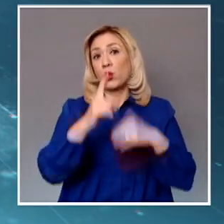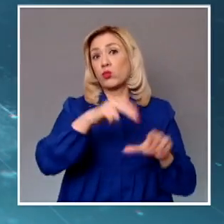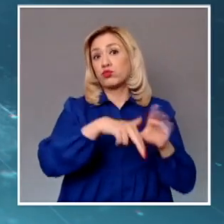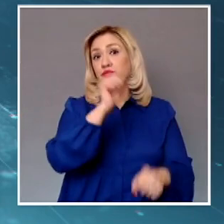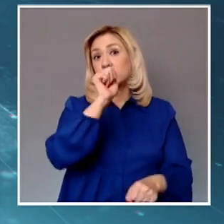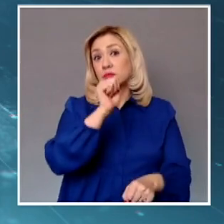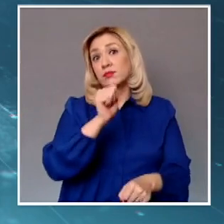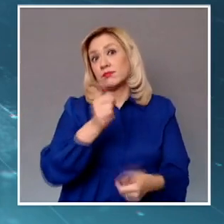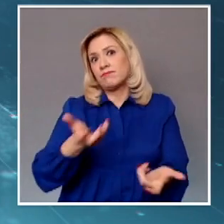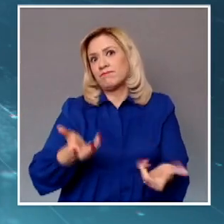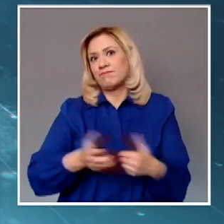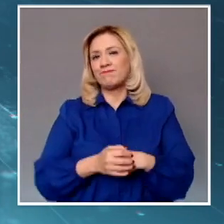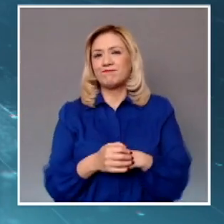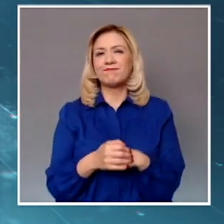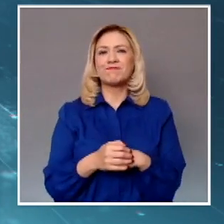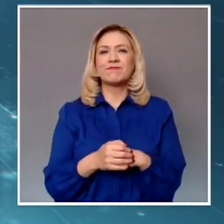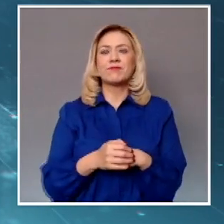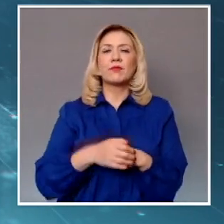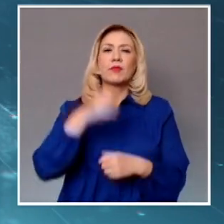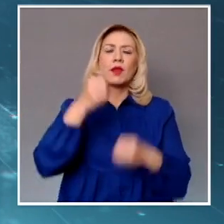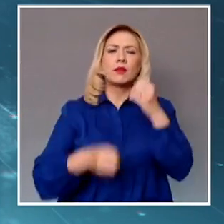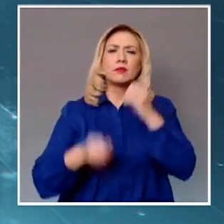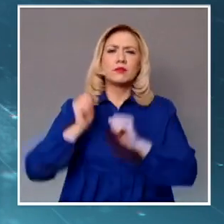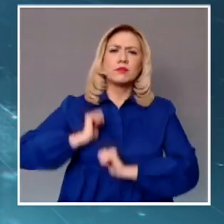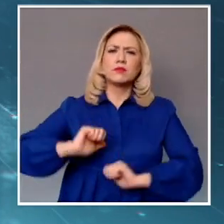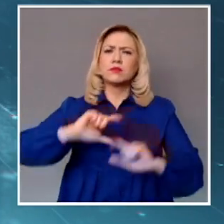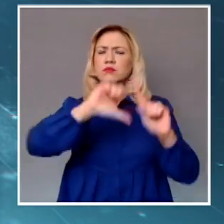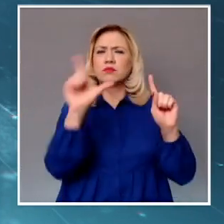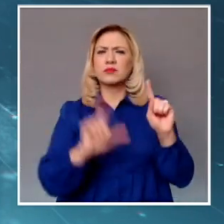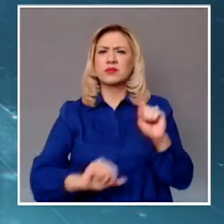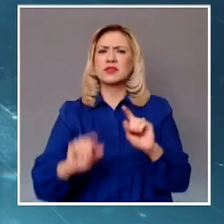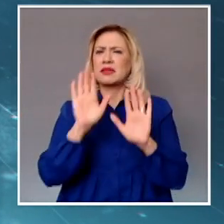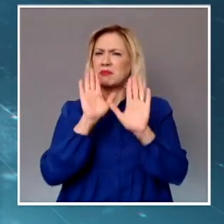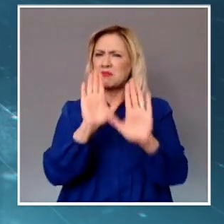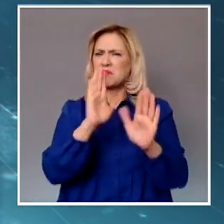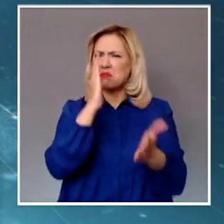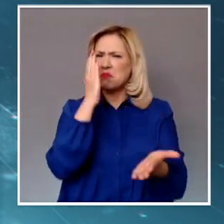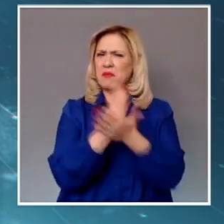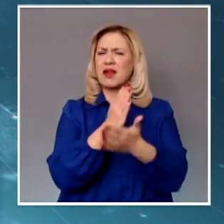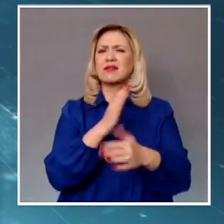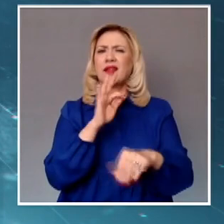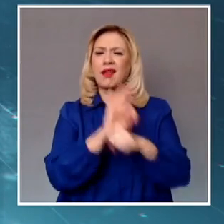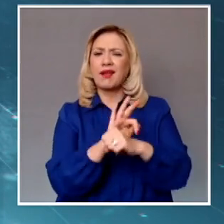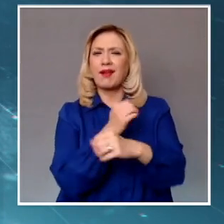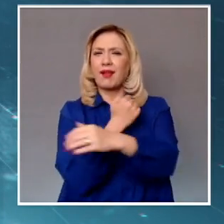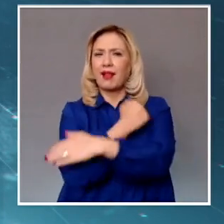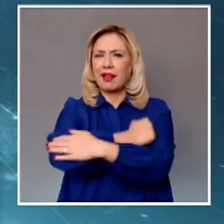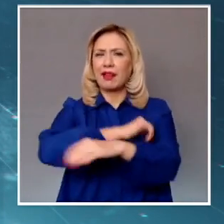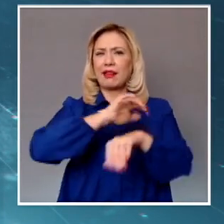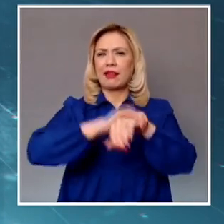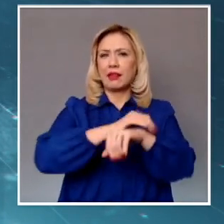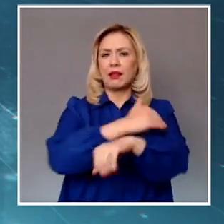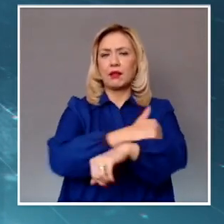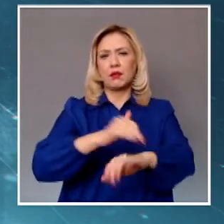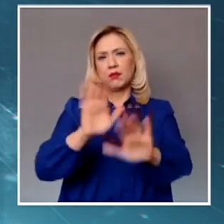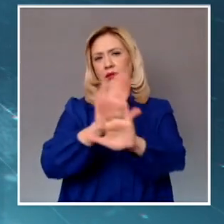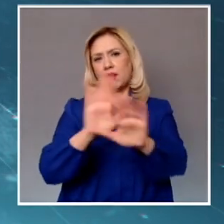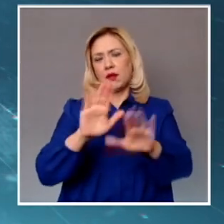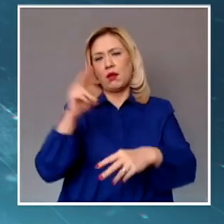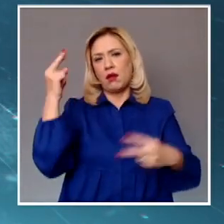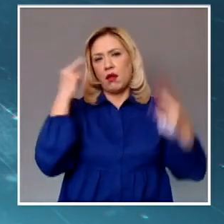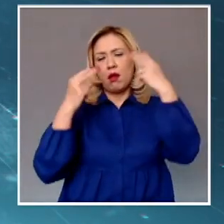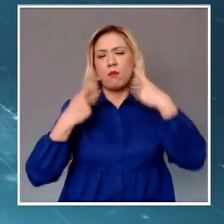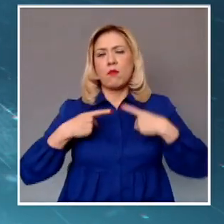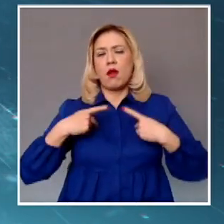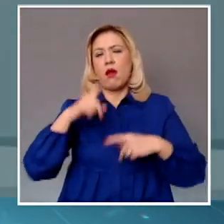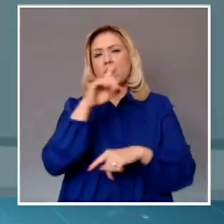El Poder Judicial Federal combate el nepotismo para mantener la confianza ciudadana, afirmó el consejero Alejandro Sergio